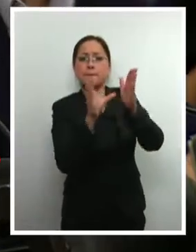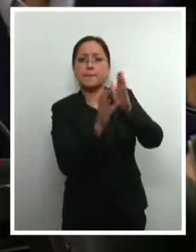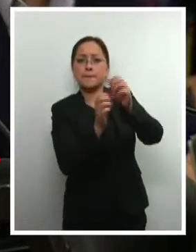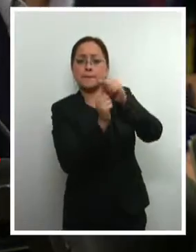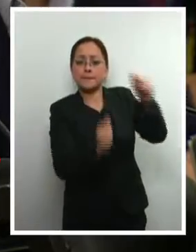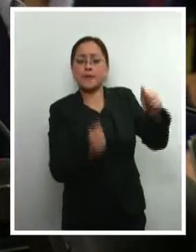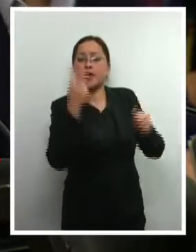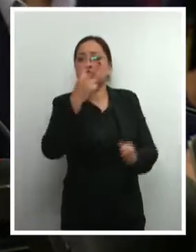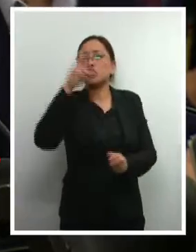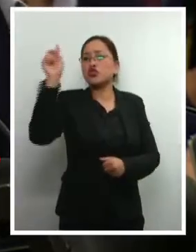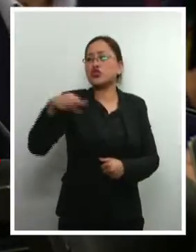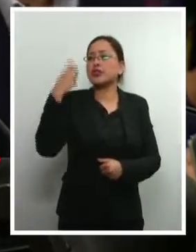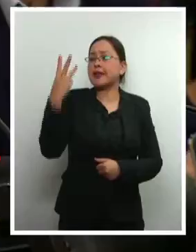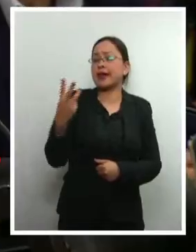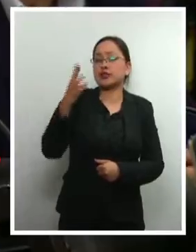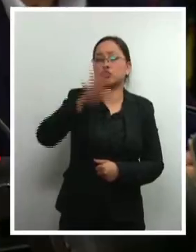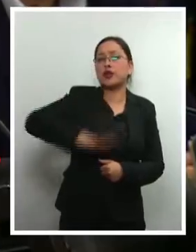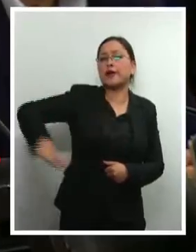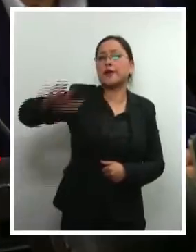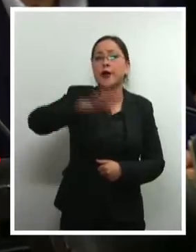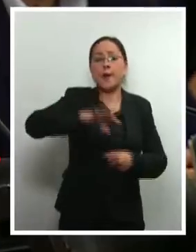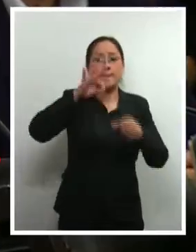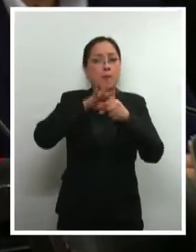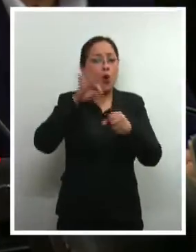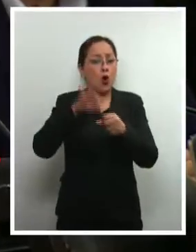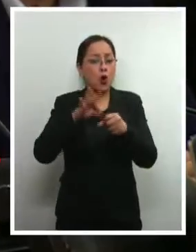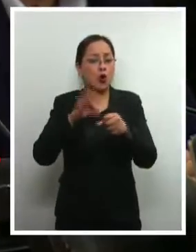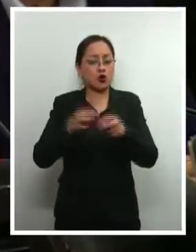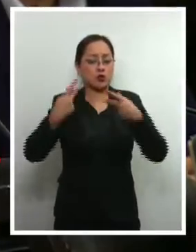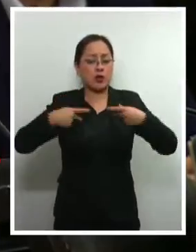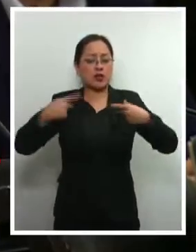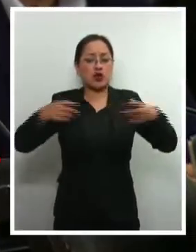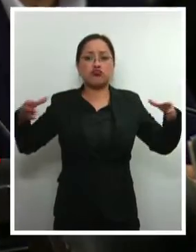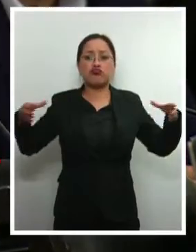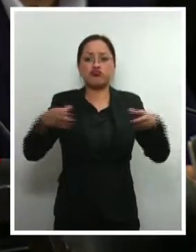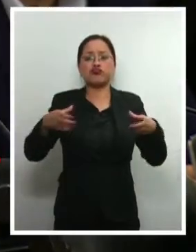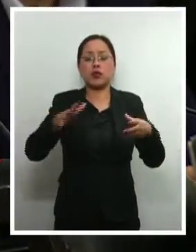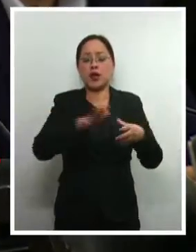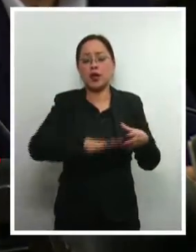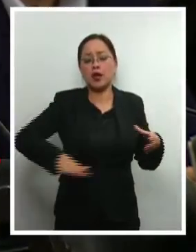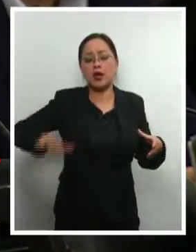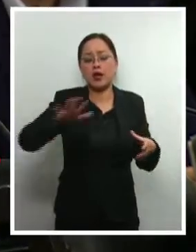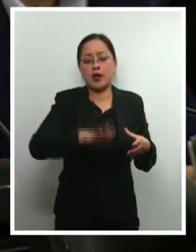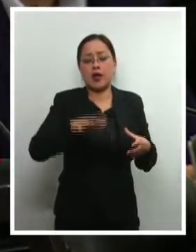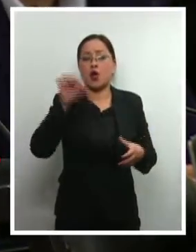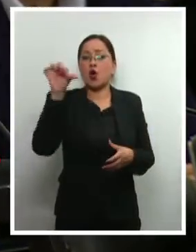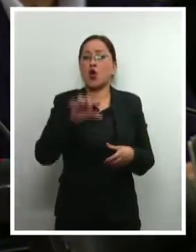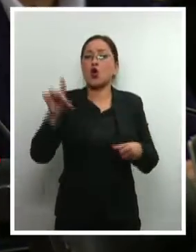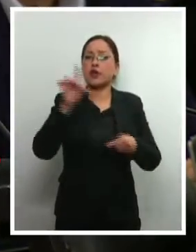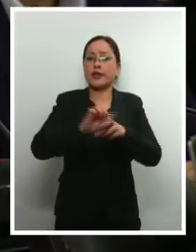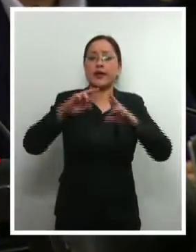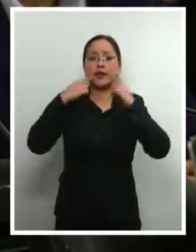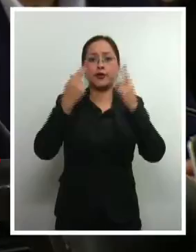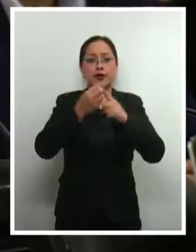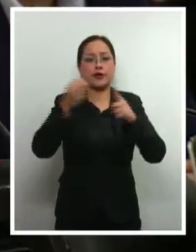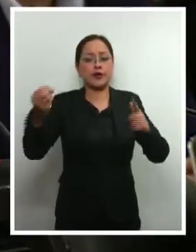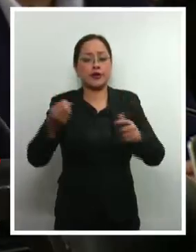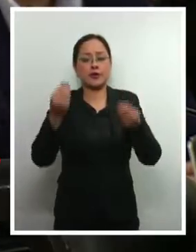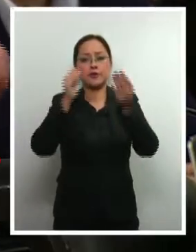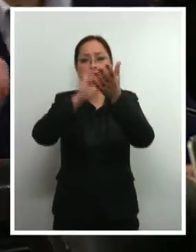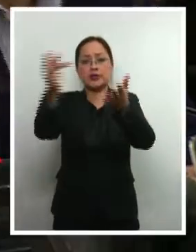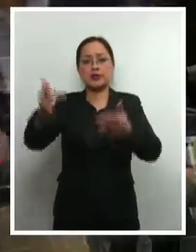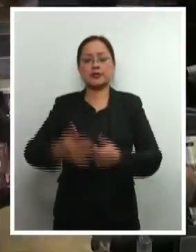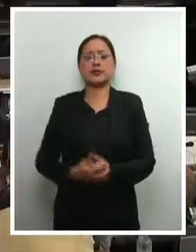las 2/3 partes de los votos de los integrantes de esta Asamblea. Muchas